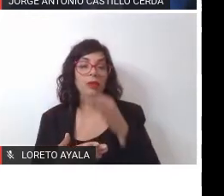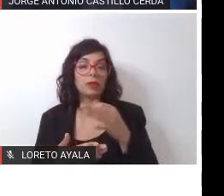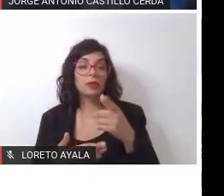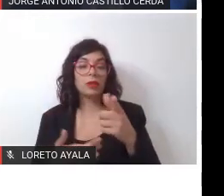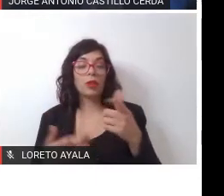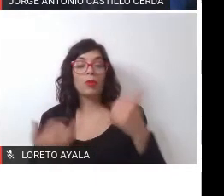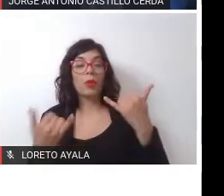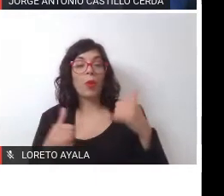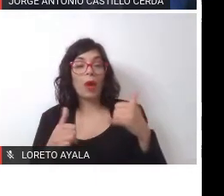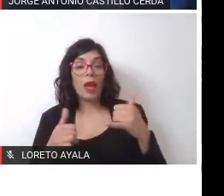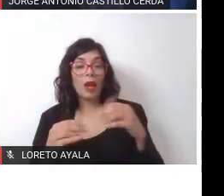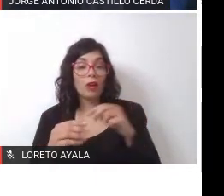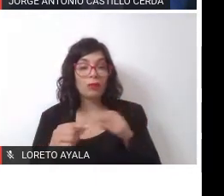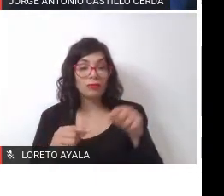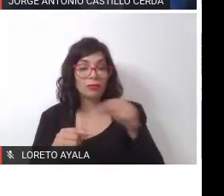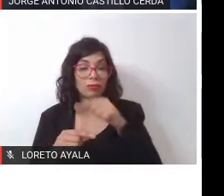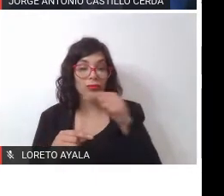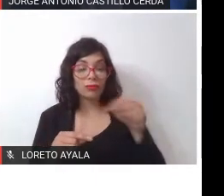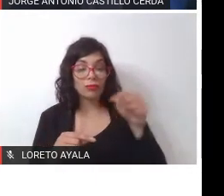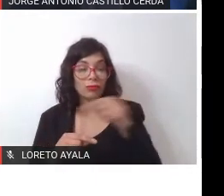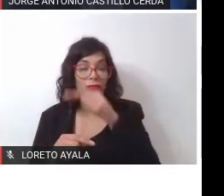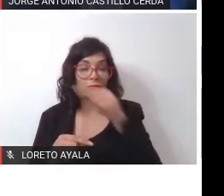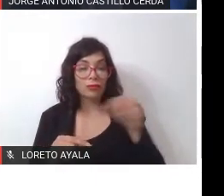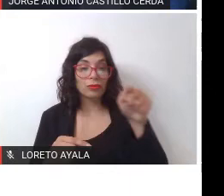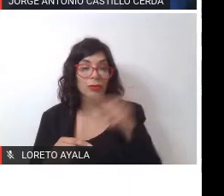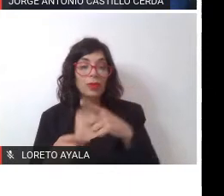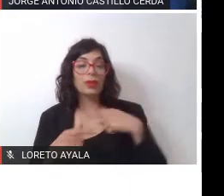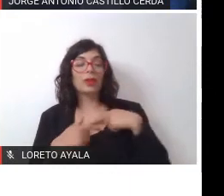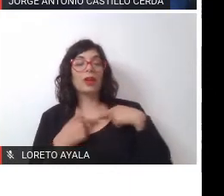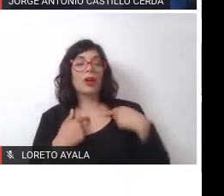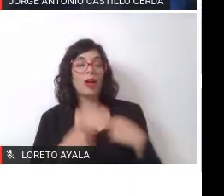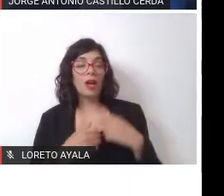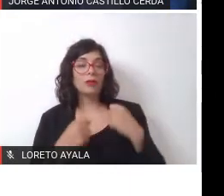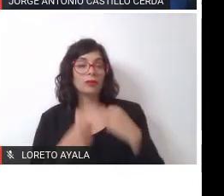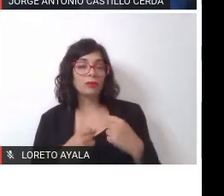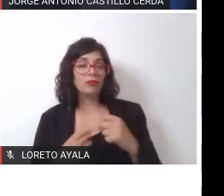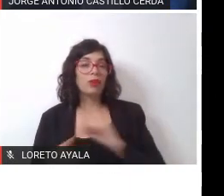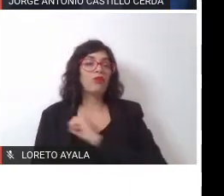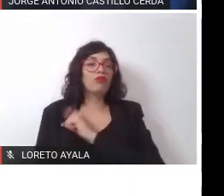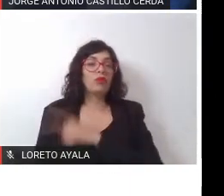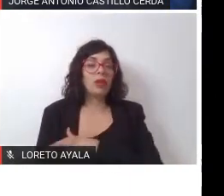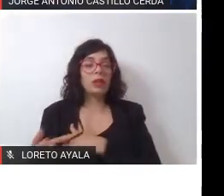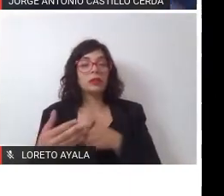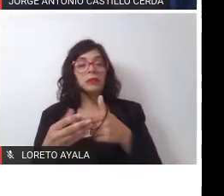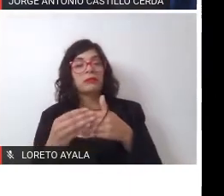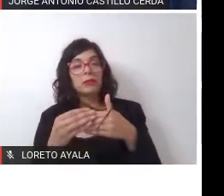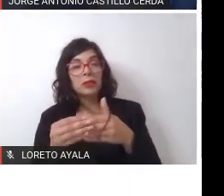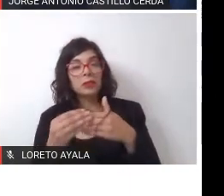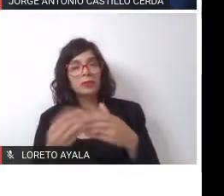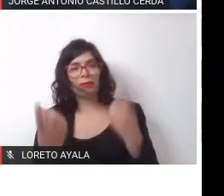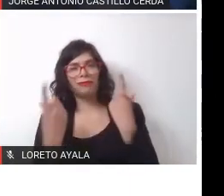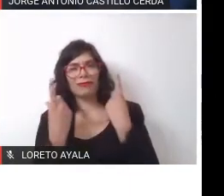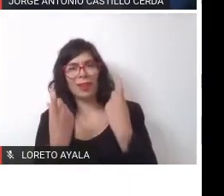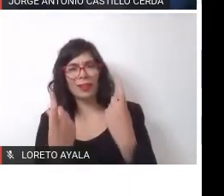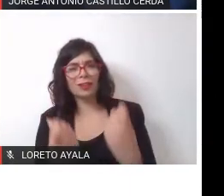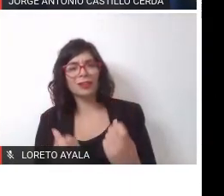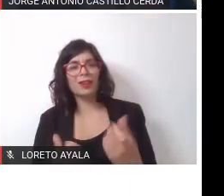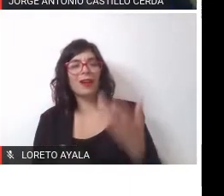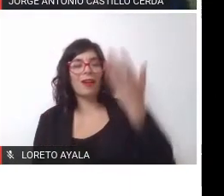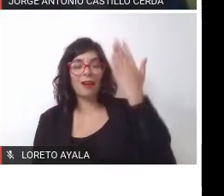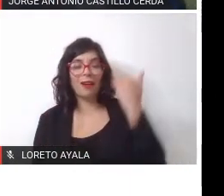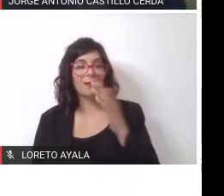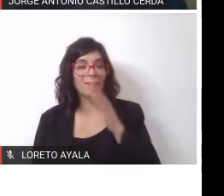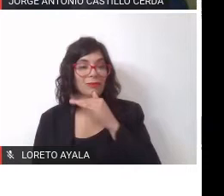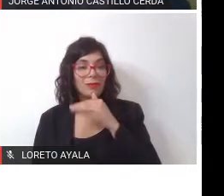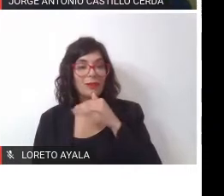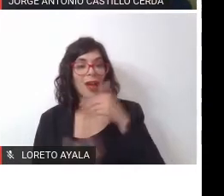juego y circuito, la resistencia cardiovascular, la fuerza, flexibilidad y velocidad, que no estaba en primero básico.